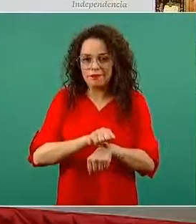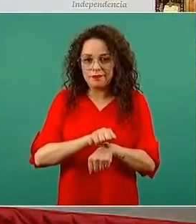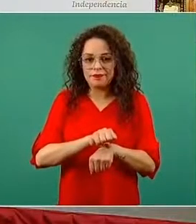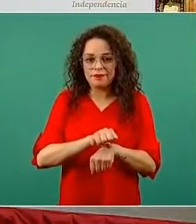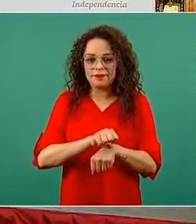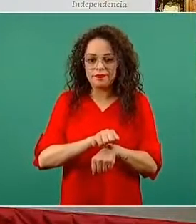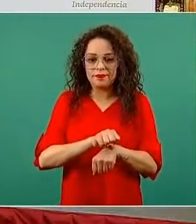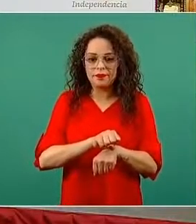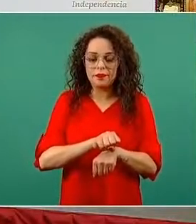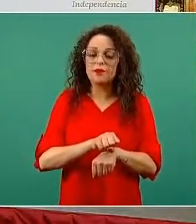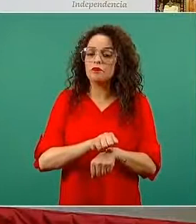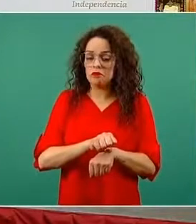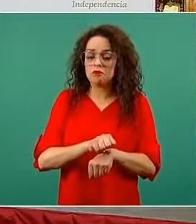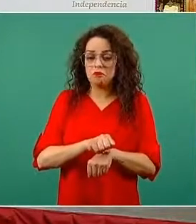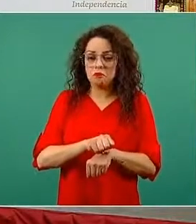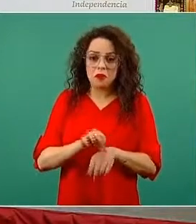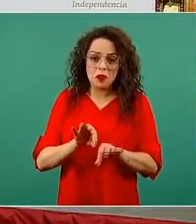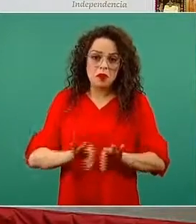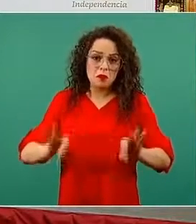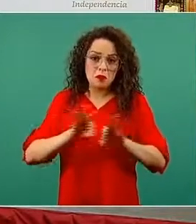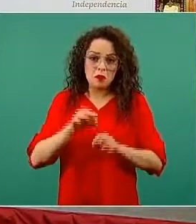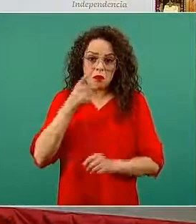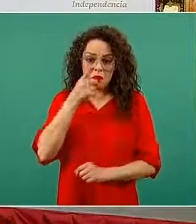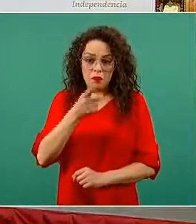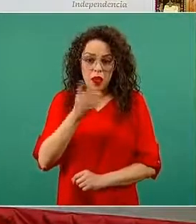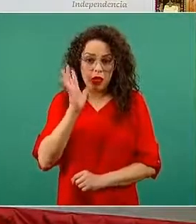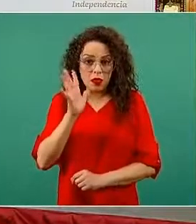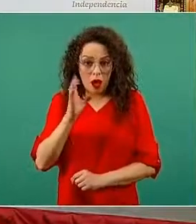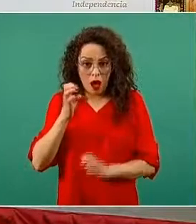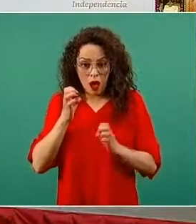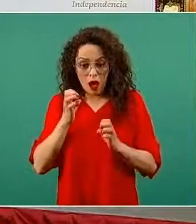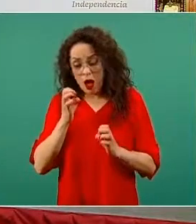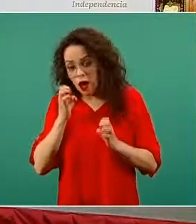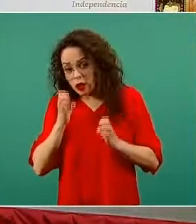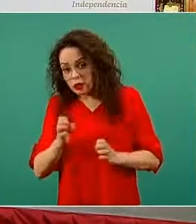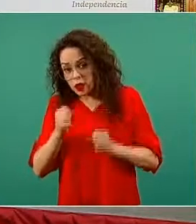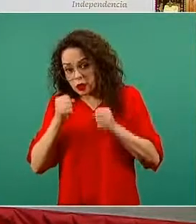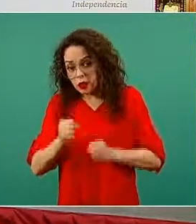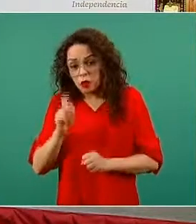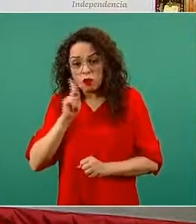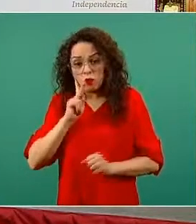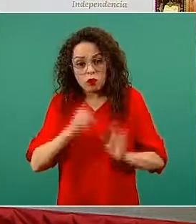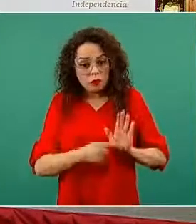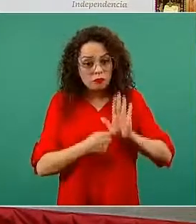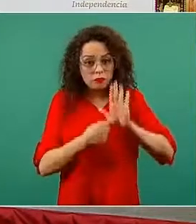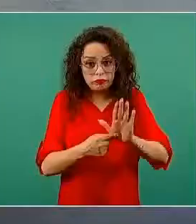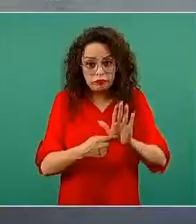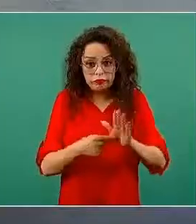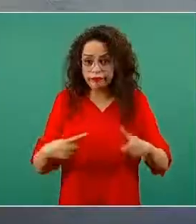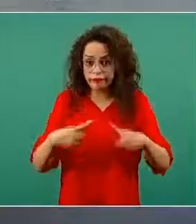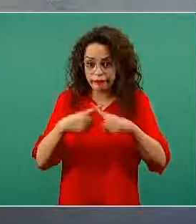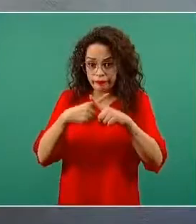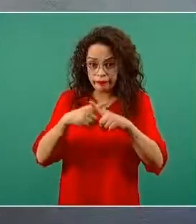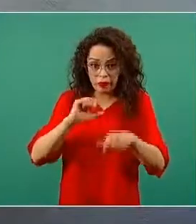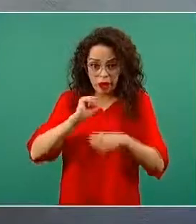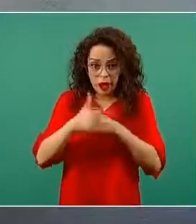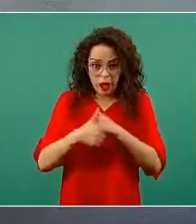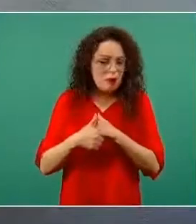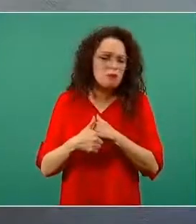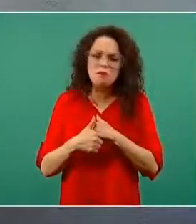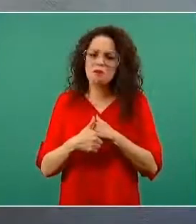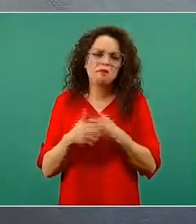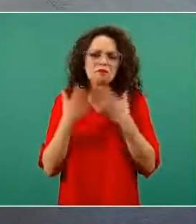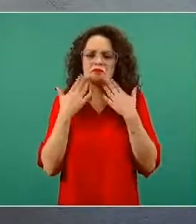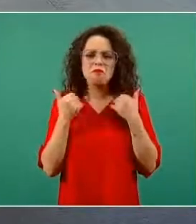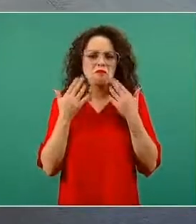aquí mencionar que no se ha demostrado ningún efecto adverso de las vacunas que están existentes, esto como